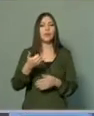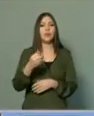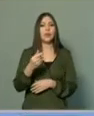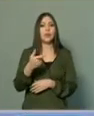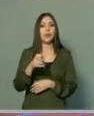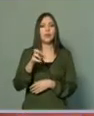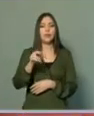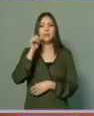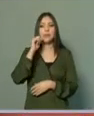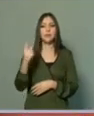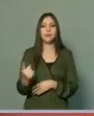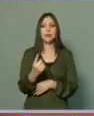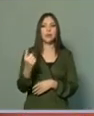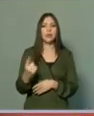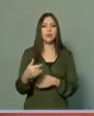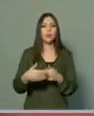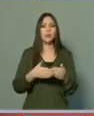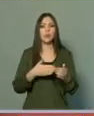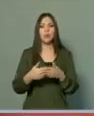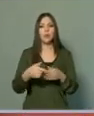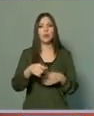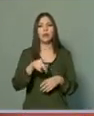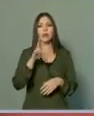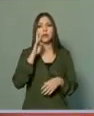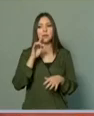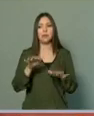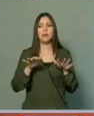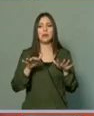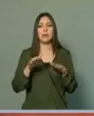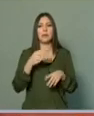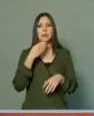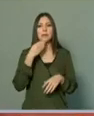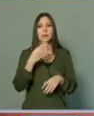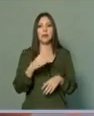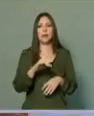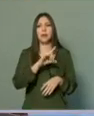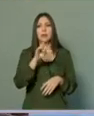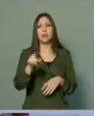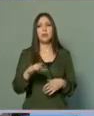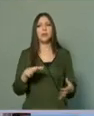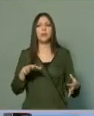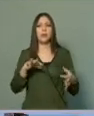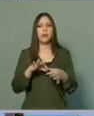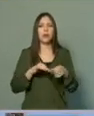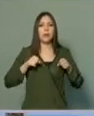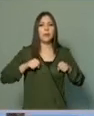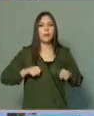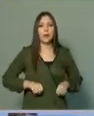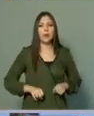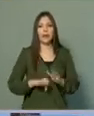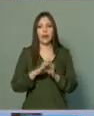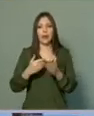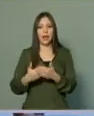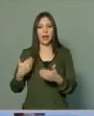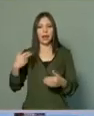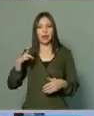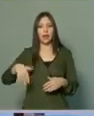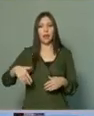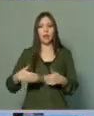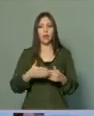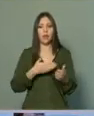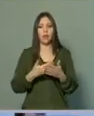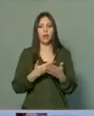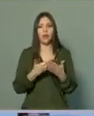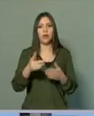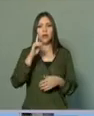siempre en tendencia y es algo que se va a ver súper bien y al final los puedes combinar con playeras como vimos al modelo pasado, sin mangas. Ahorita